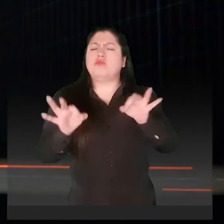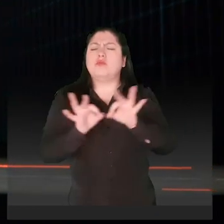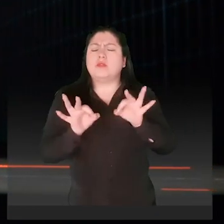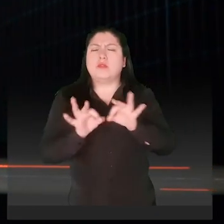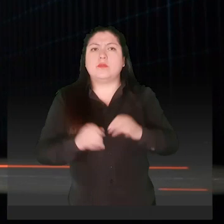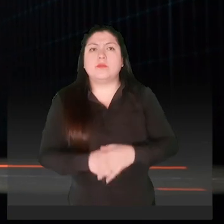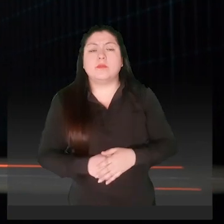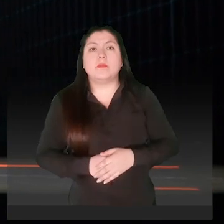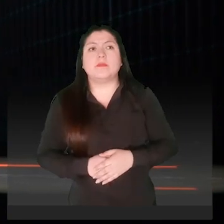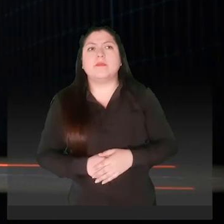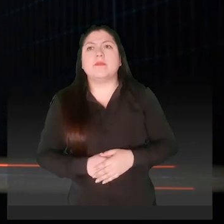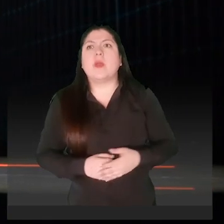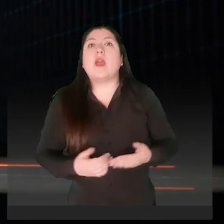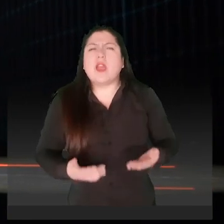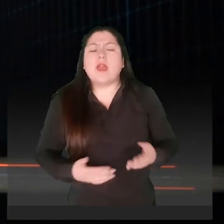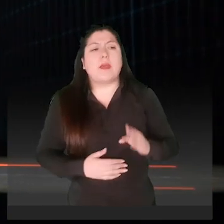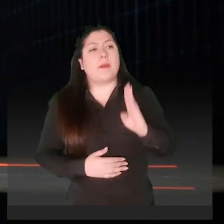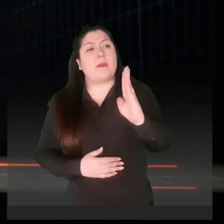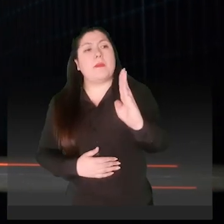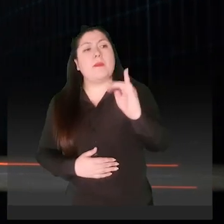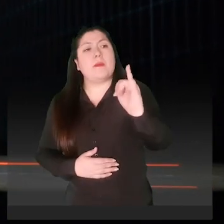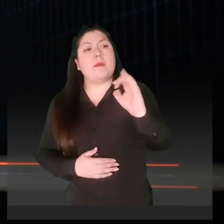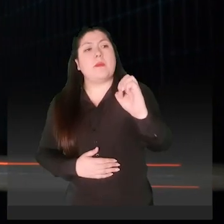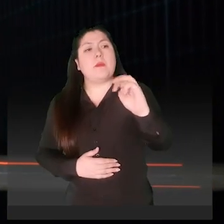biometría. ¿Pero qué es la biometría?